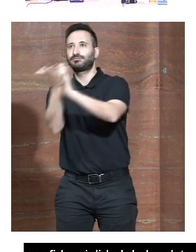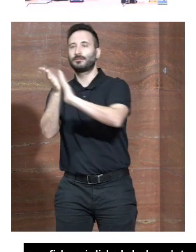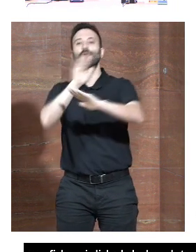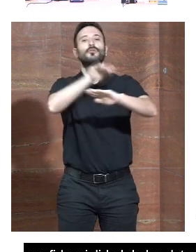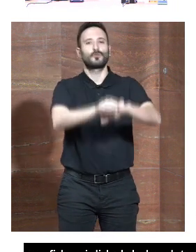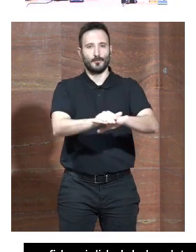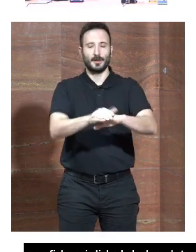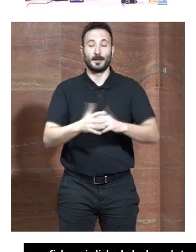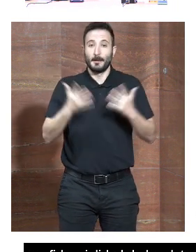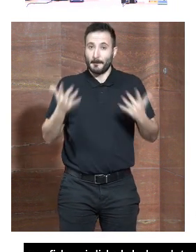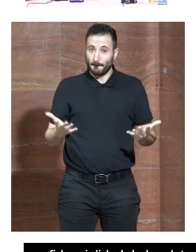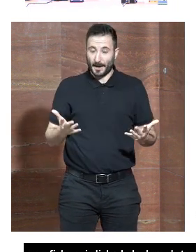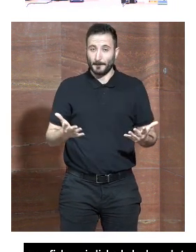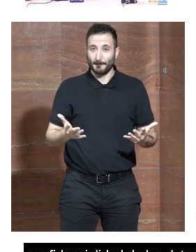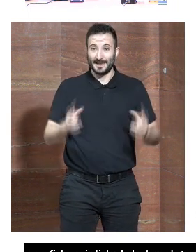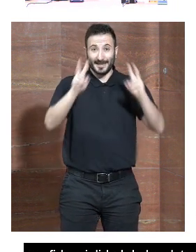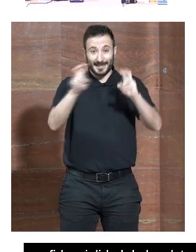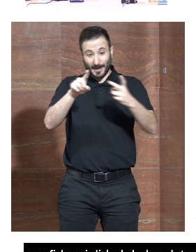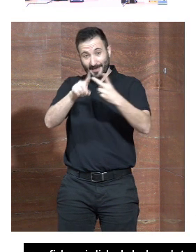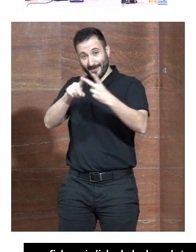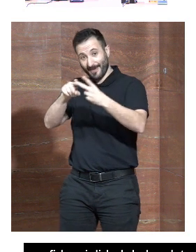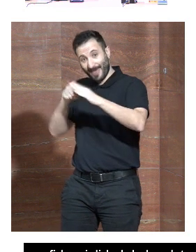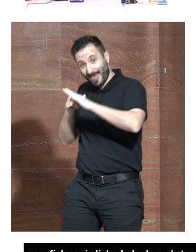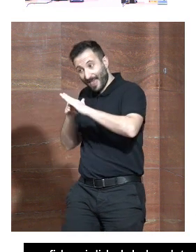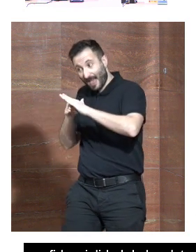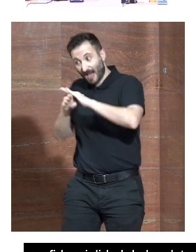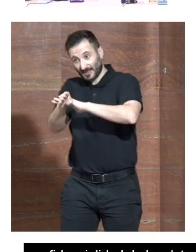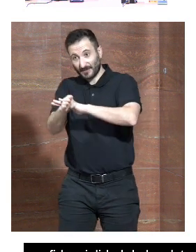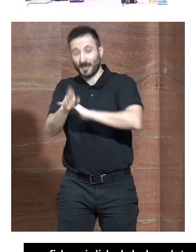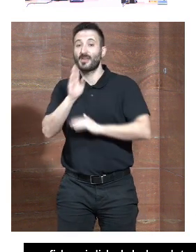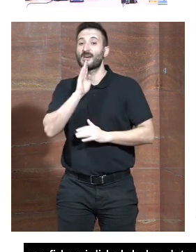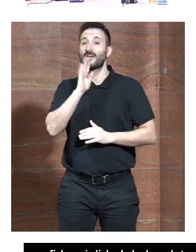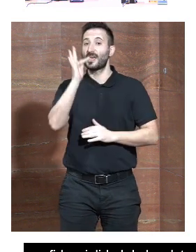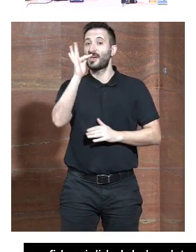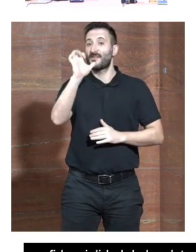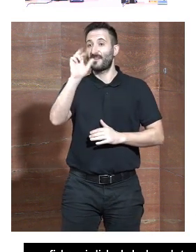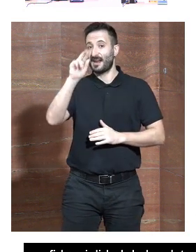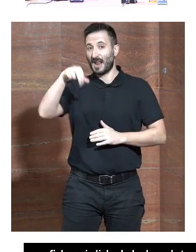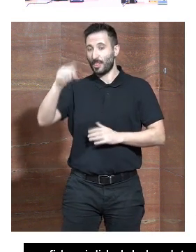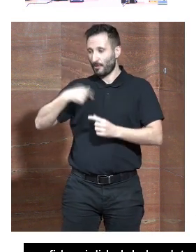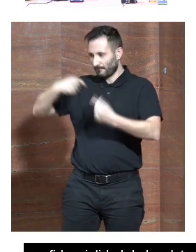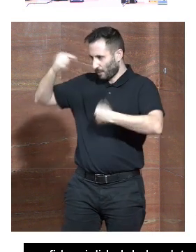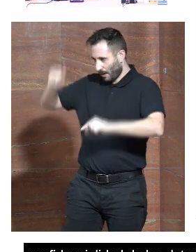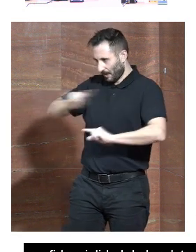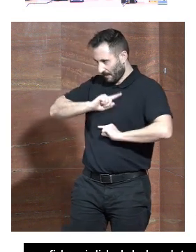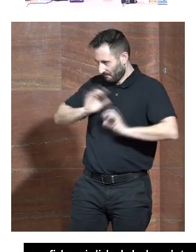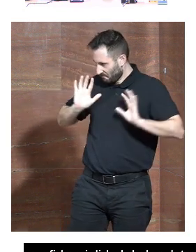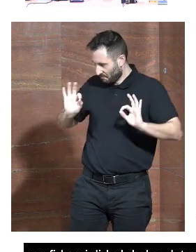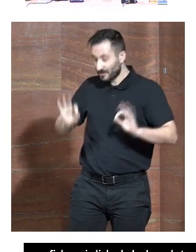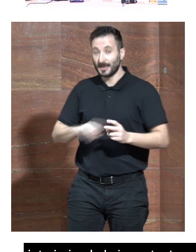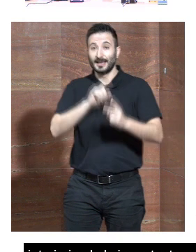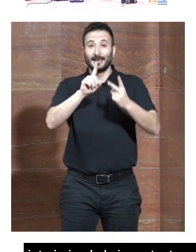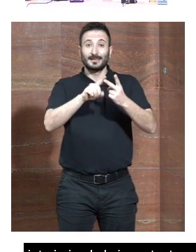cuestión. Ahora bien, en cuanto a accesibilidad, que a nivel, y Fernando aquí me corrige si queréis también, y Juan Carlos, pero a